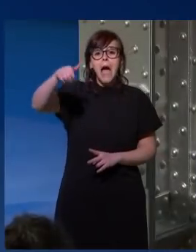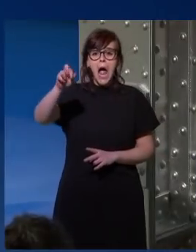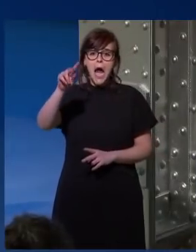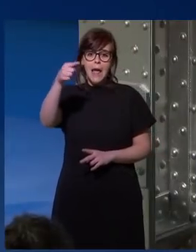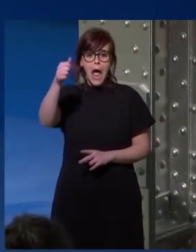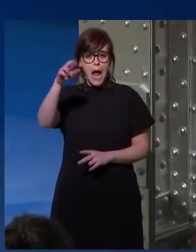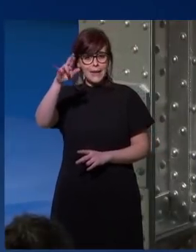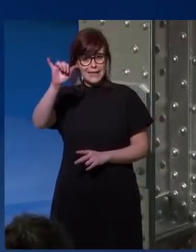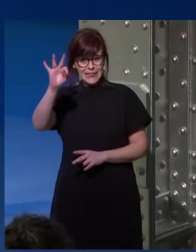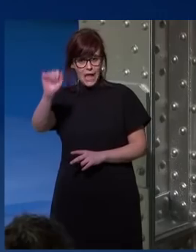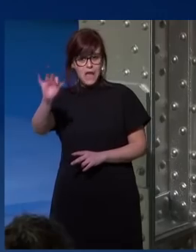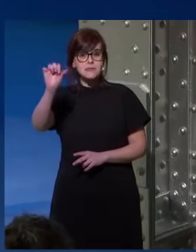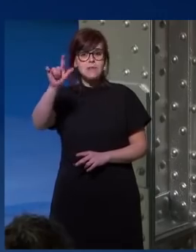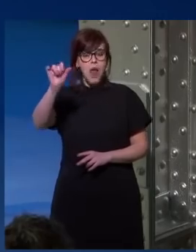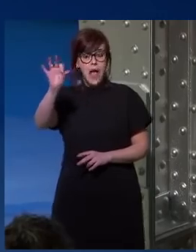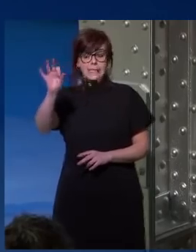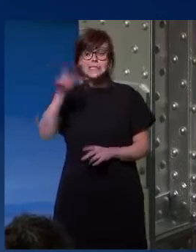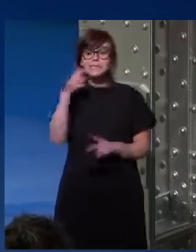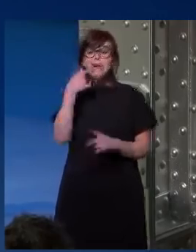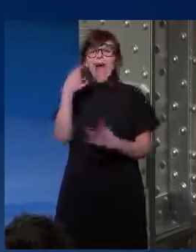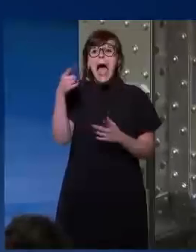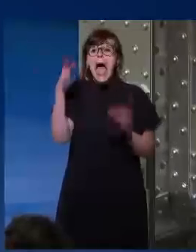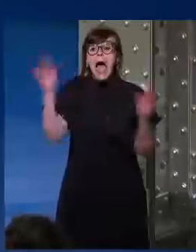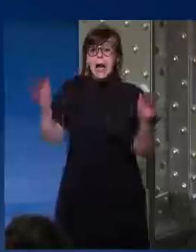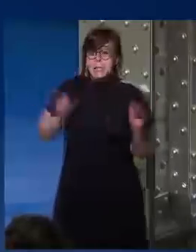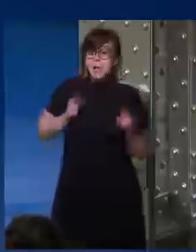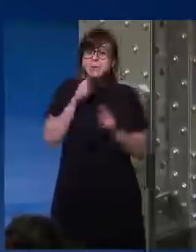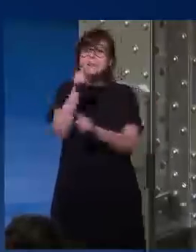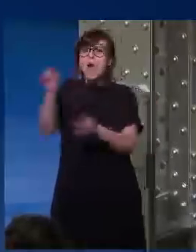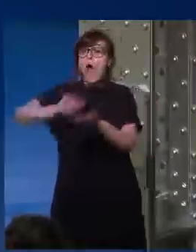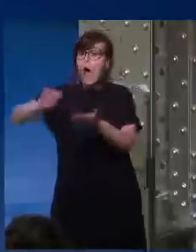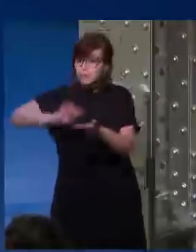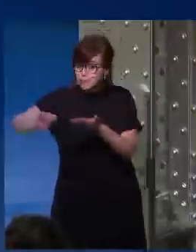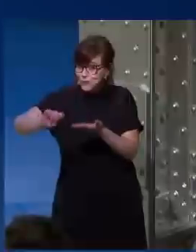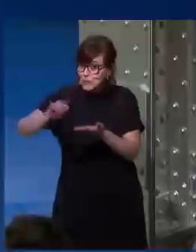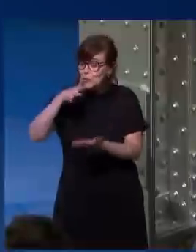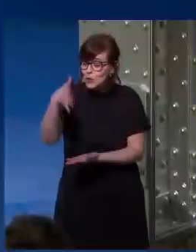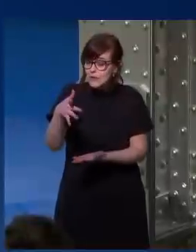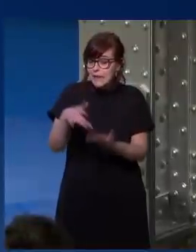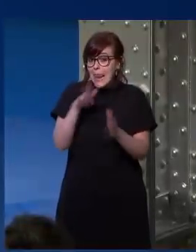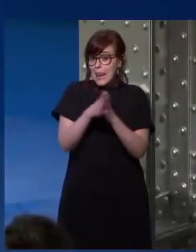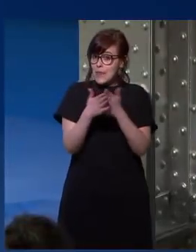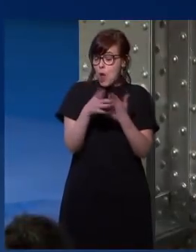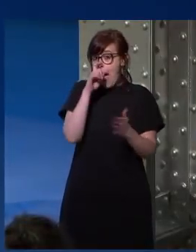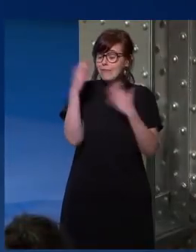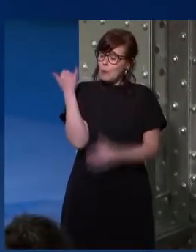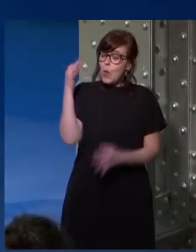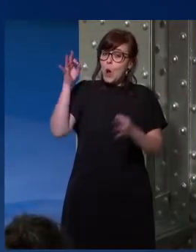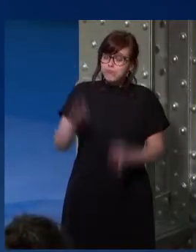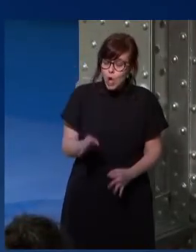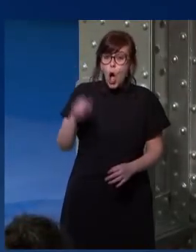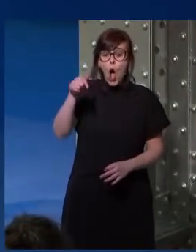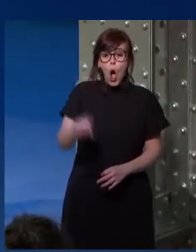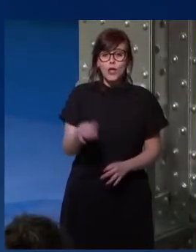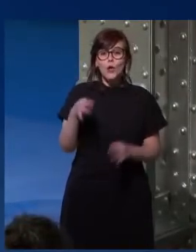Salas, esto es un apunte que le quiero decir, no sé dónde estás aquí, Ángeles, toma nota, que ya se nos ha quedado anticuado el libro, porque hoy ha sido